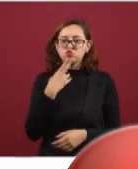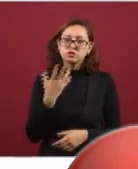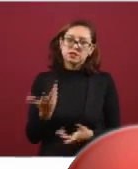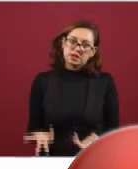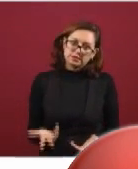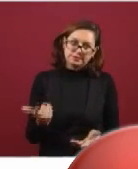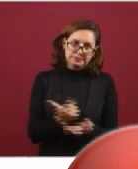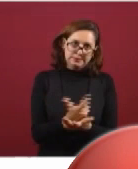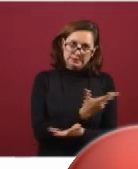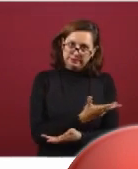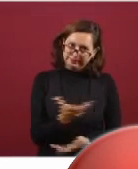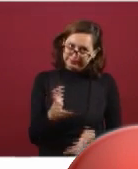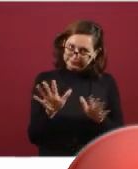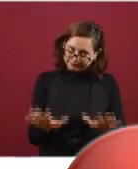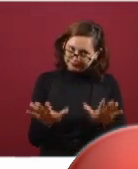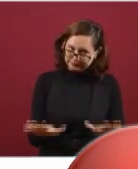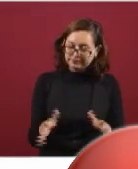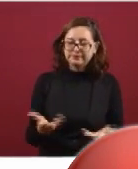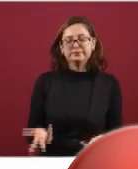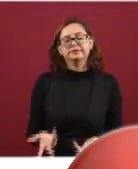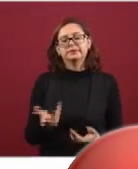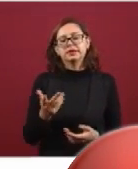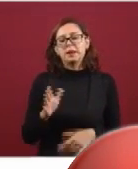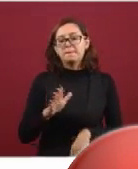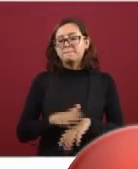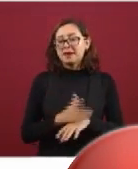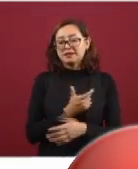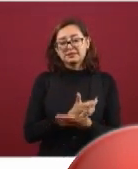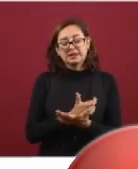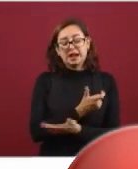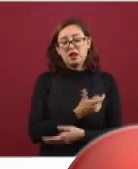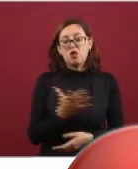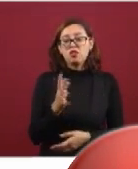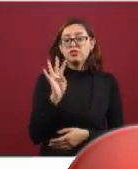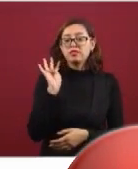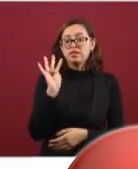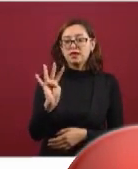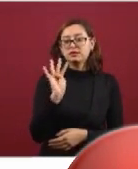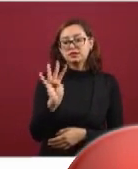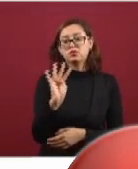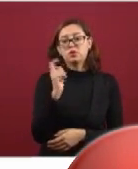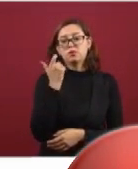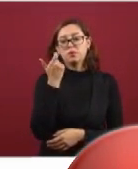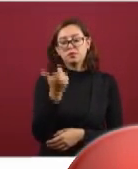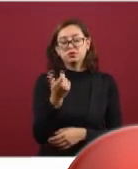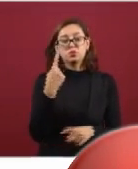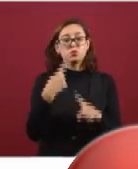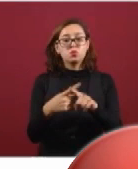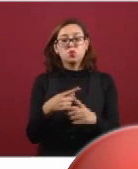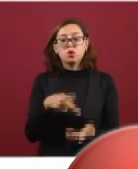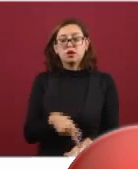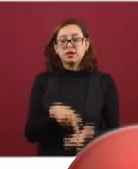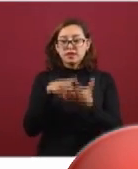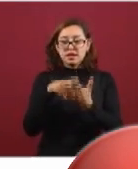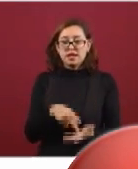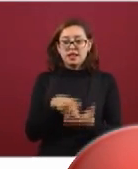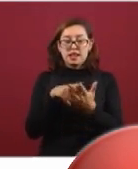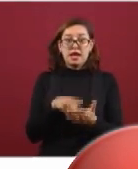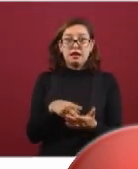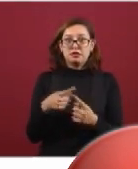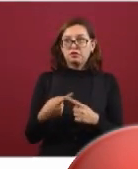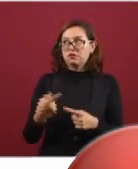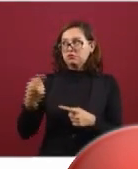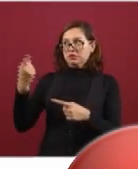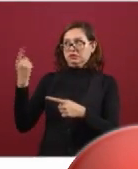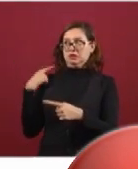el margen. El más alto, a 19 pesos con 89 centavos por kilo, andaba en más de 22 pesos,